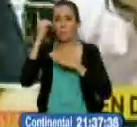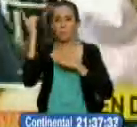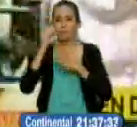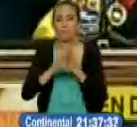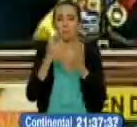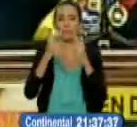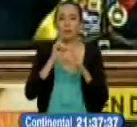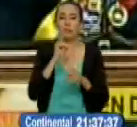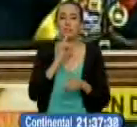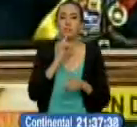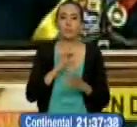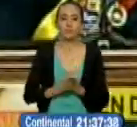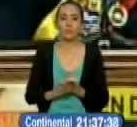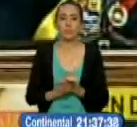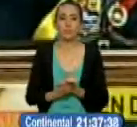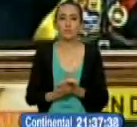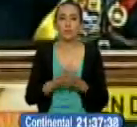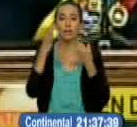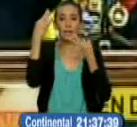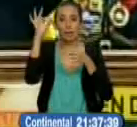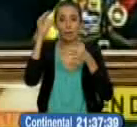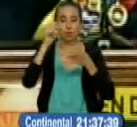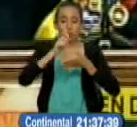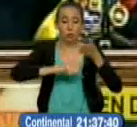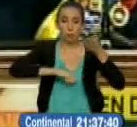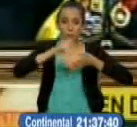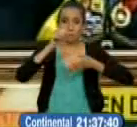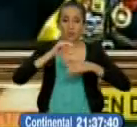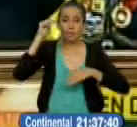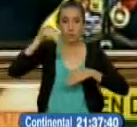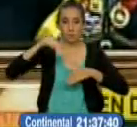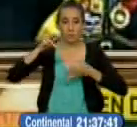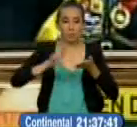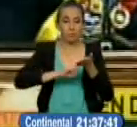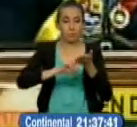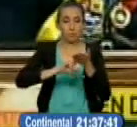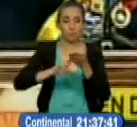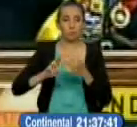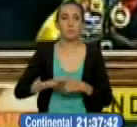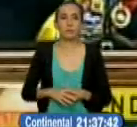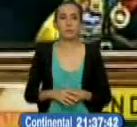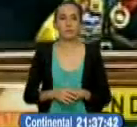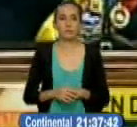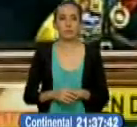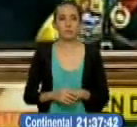y de Estados Unidos. El documento fue aprobado el pasado martes en sesión ordinaria.